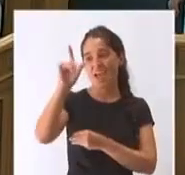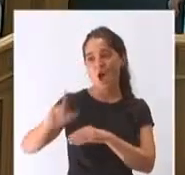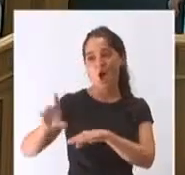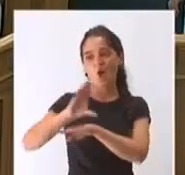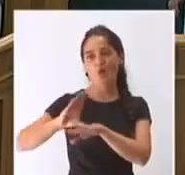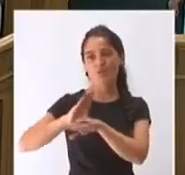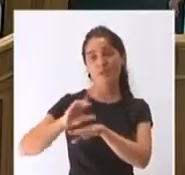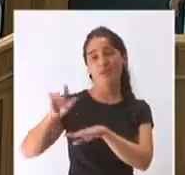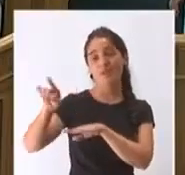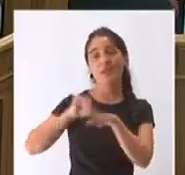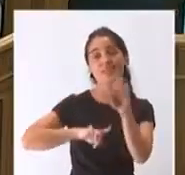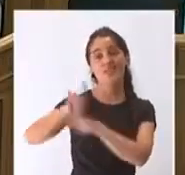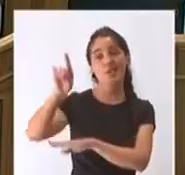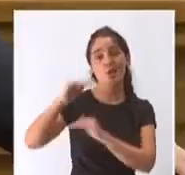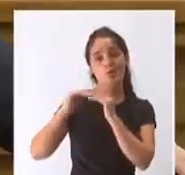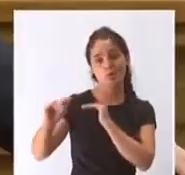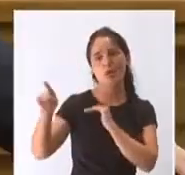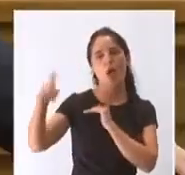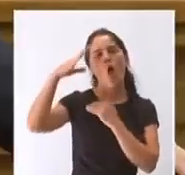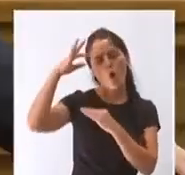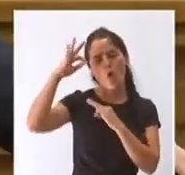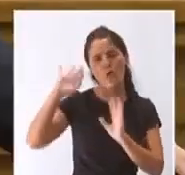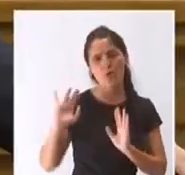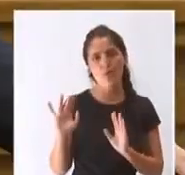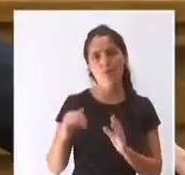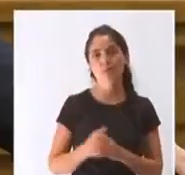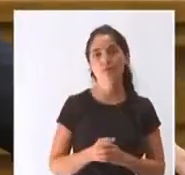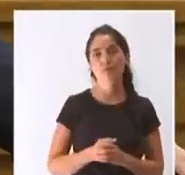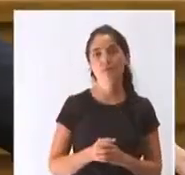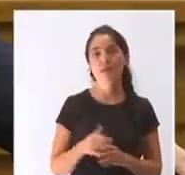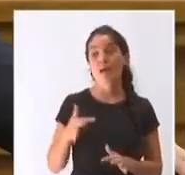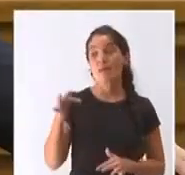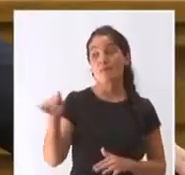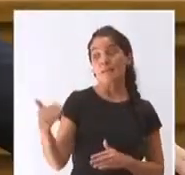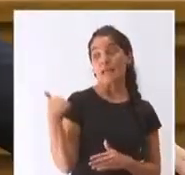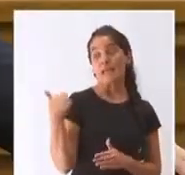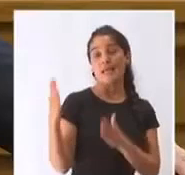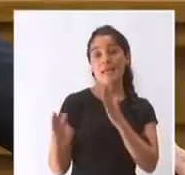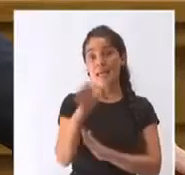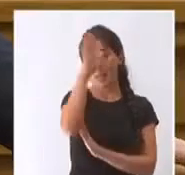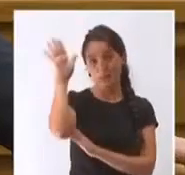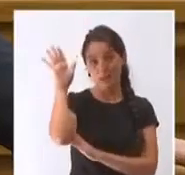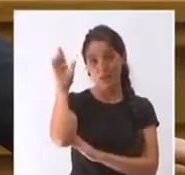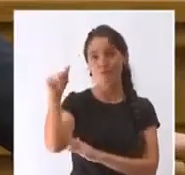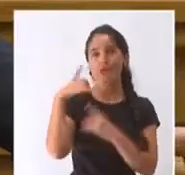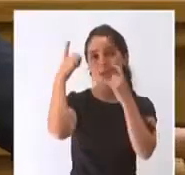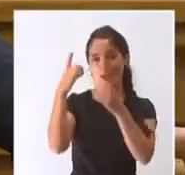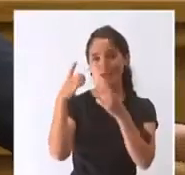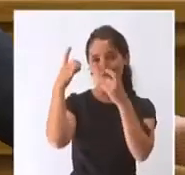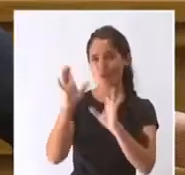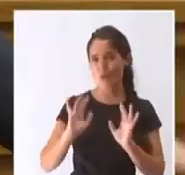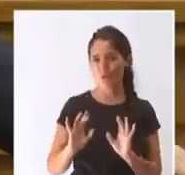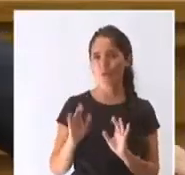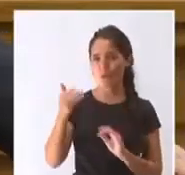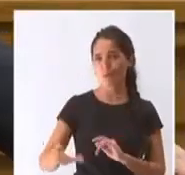de desarrollo sostenible que además ha podido durante este verano hacer un esfuerzo extraordinario no ya por sofocar